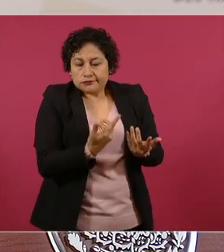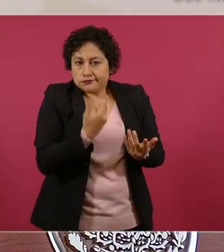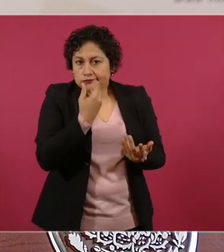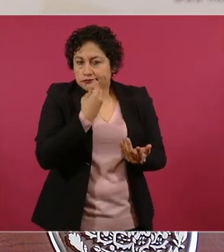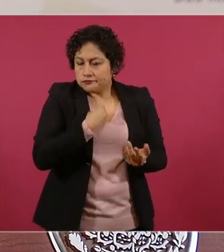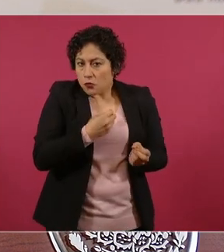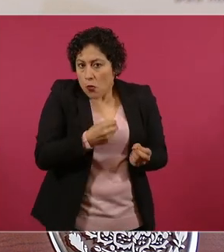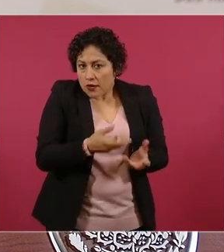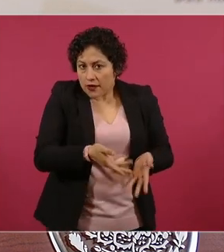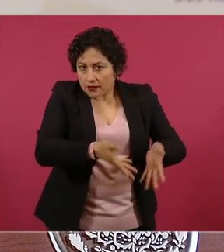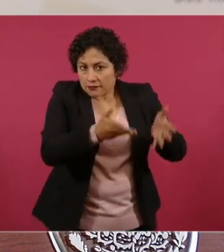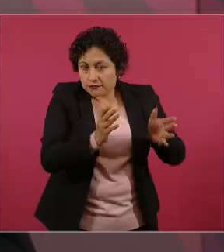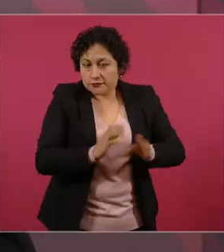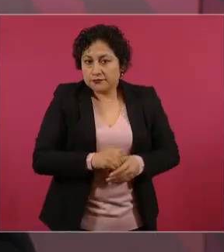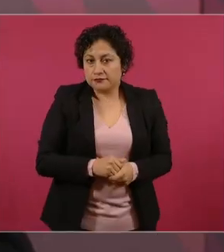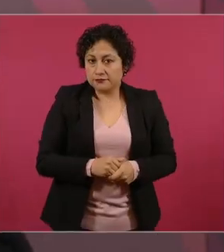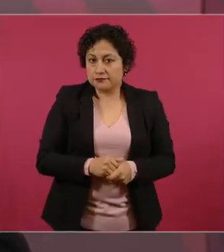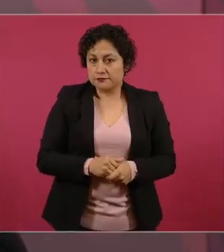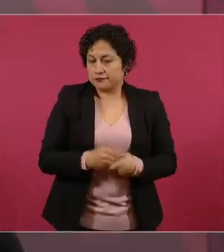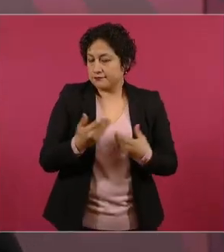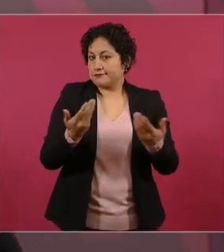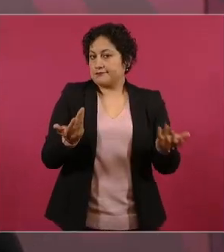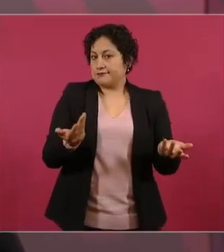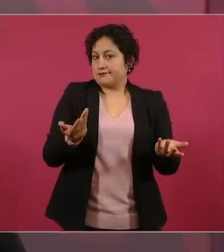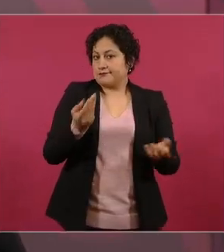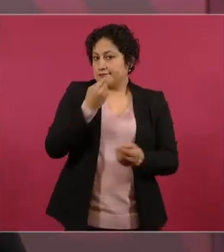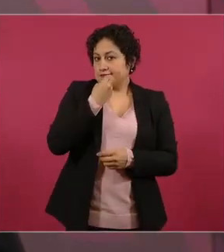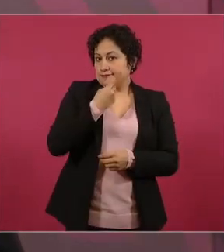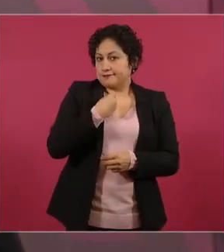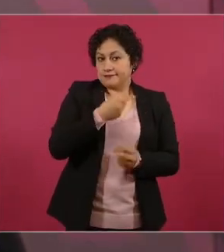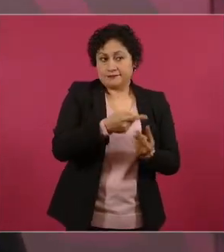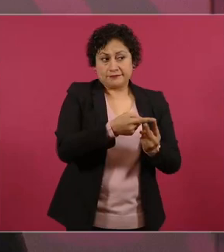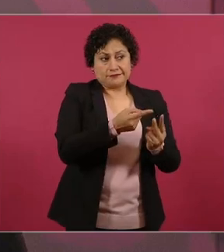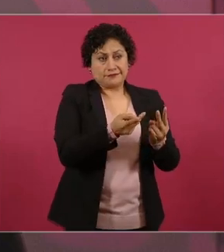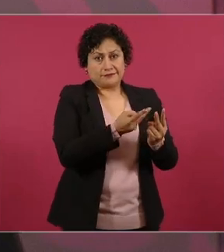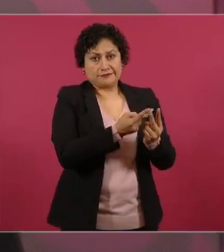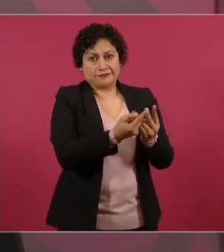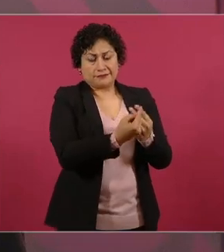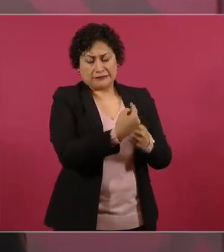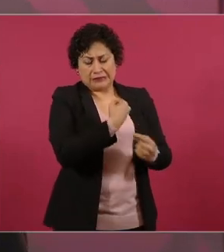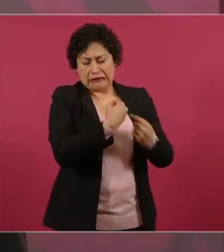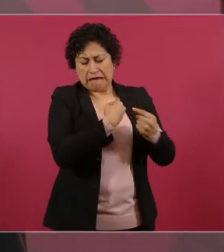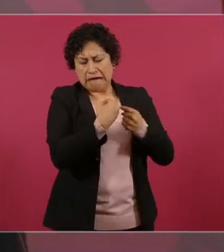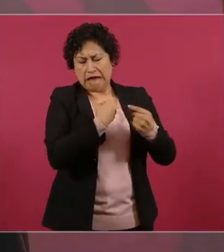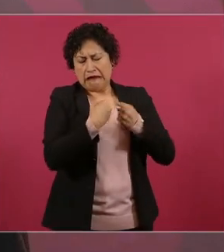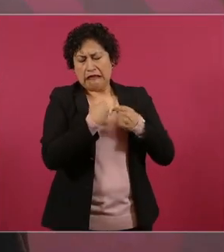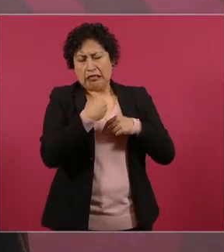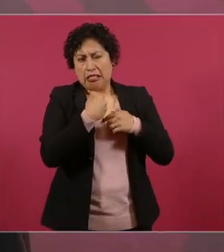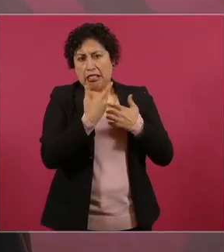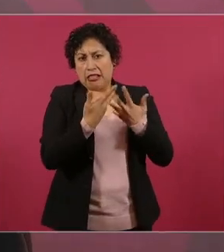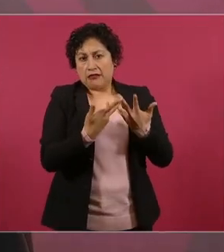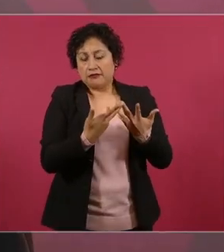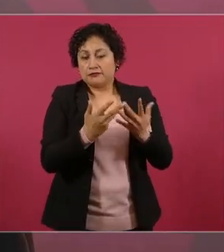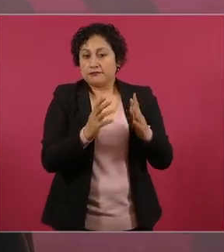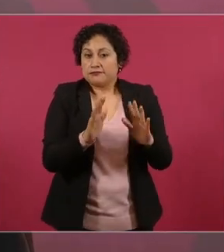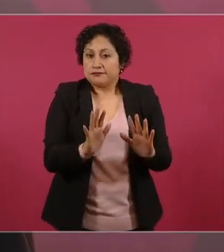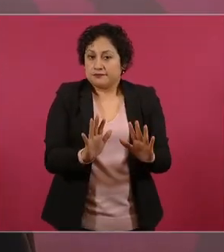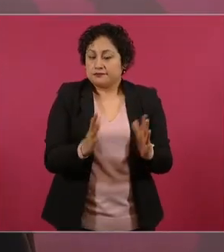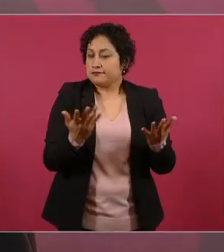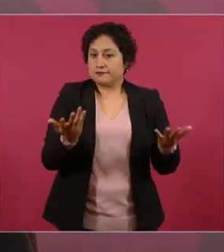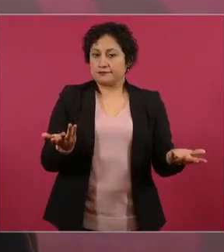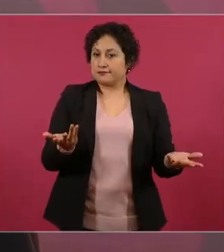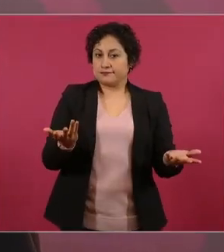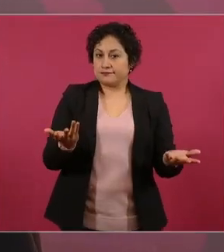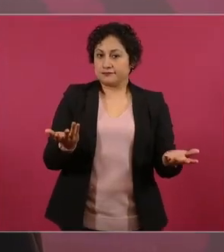las cuotas de humillación cuando se lucha por